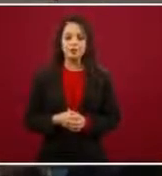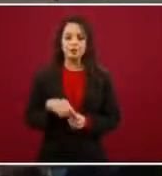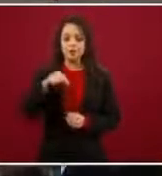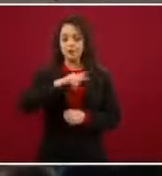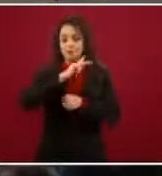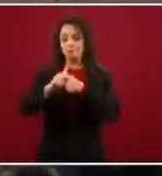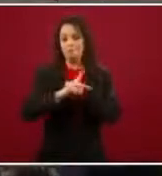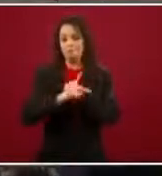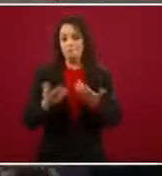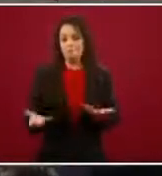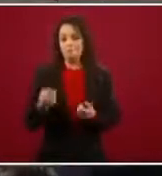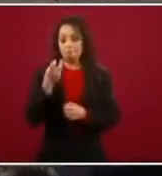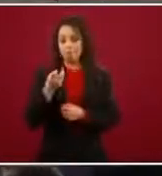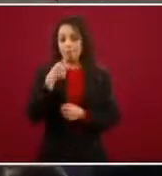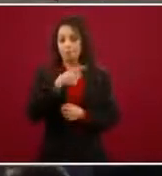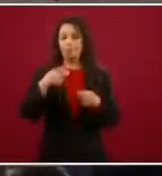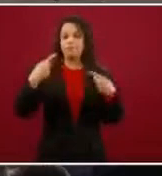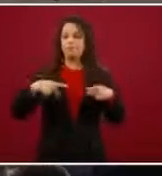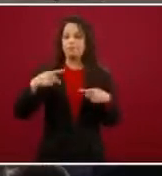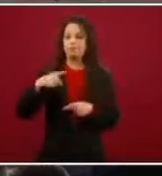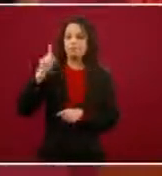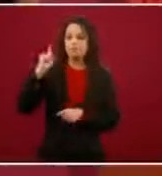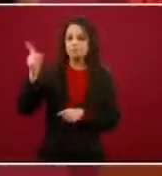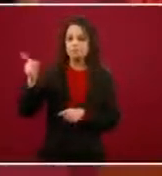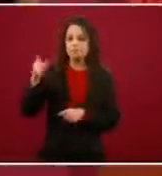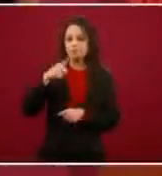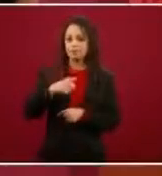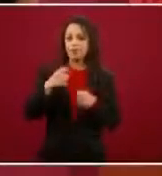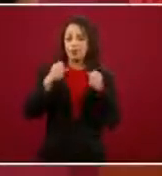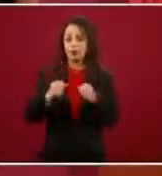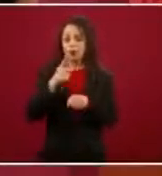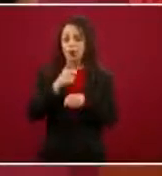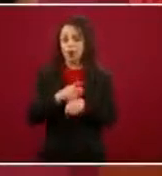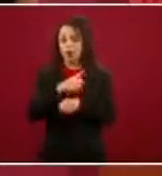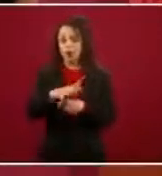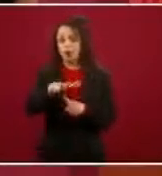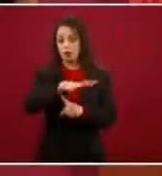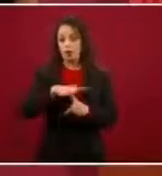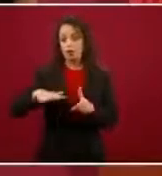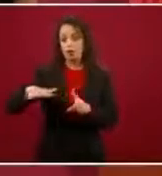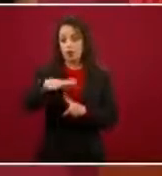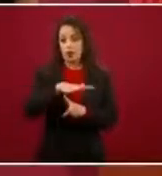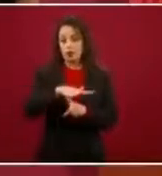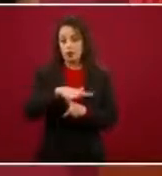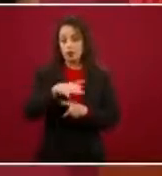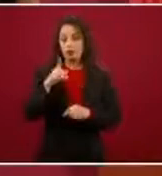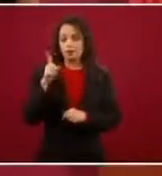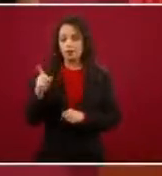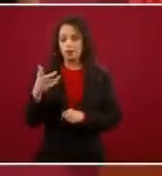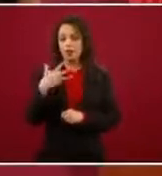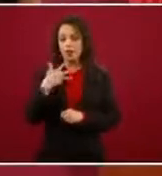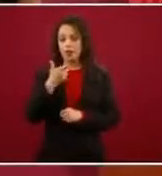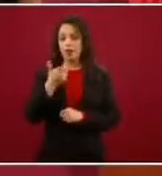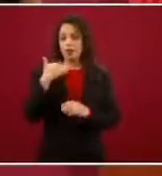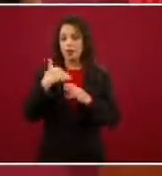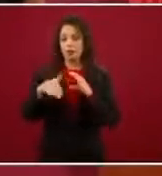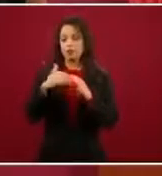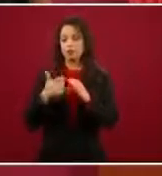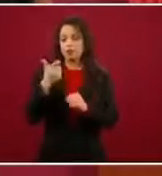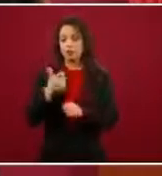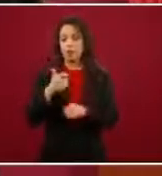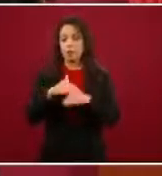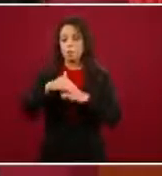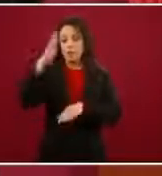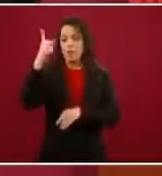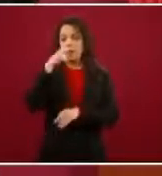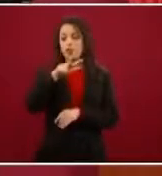Este es un caso de un funcionario de una dependencia de seguridad social. Es una persona que tiene retiros en efectivo por más de